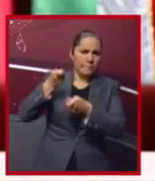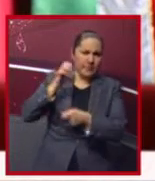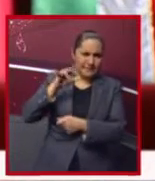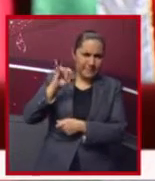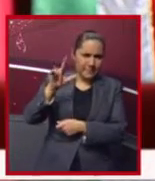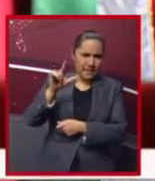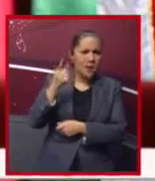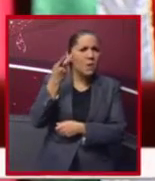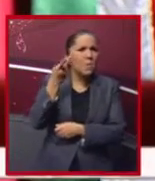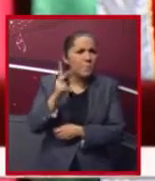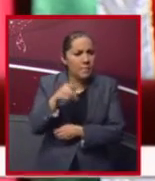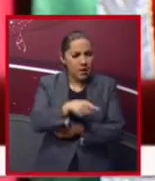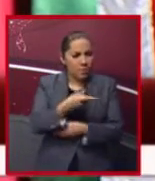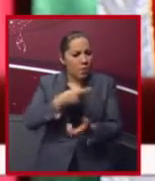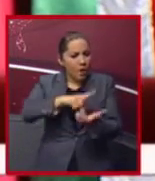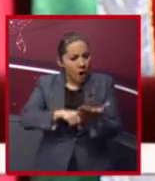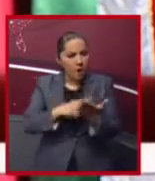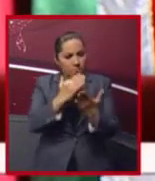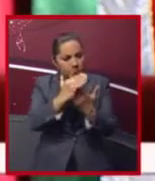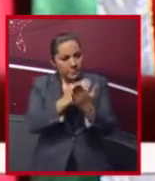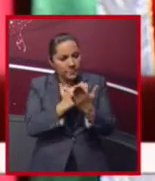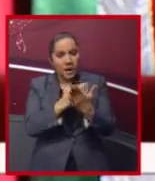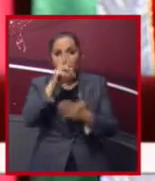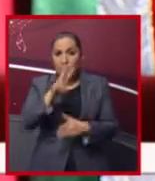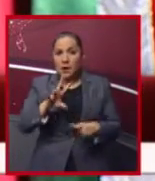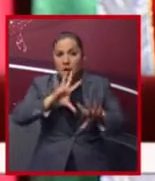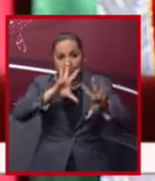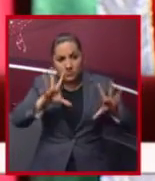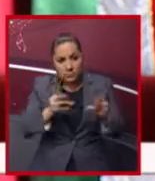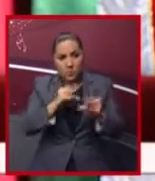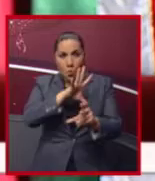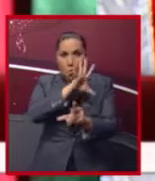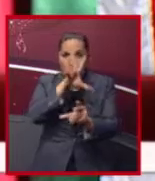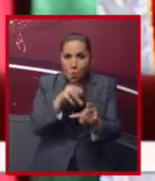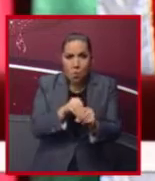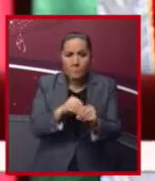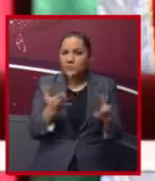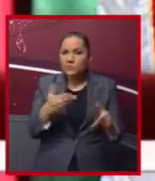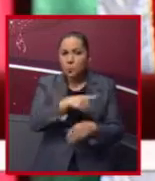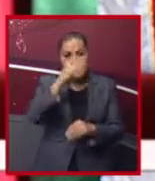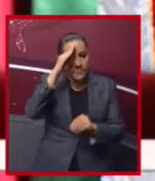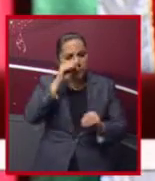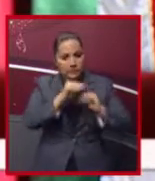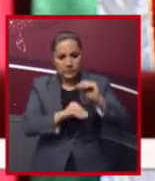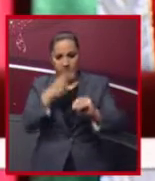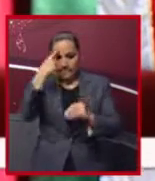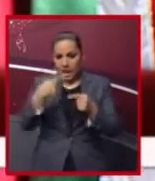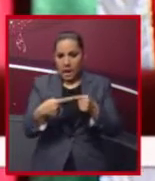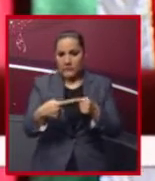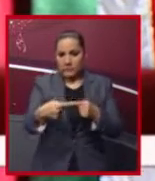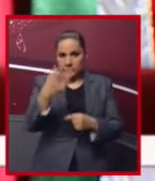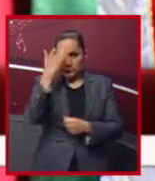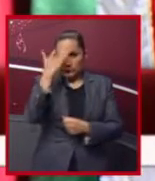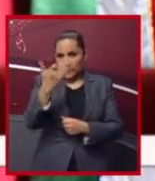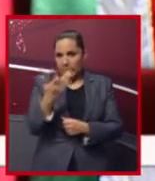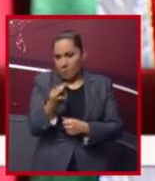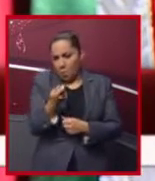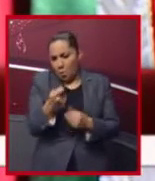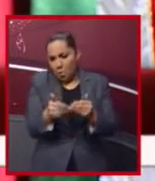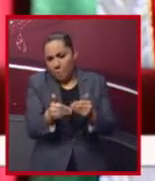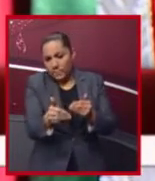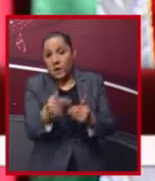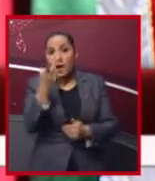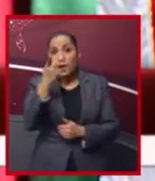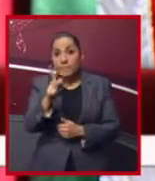a la violencia e inseguridad, con una visión coyuntural y de corto plazo, que generaría el riesgo de vulnerar derechos humanos, no garantizaría terminar con la